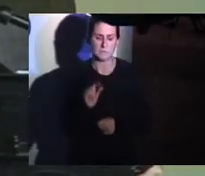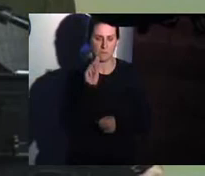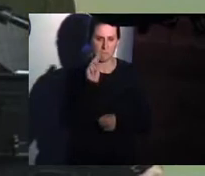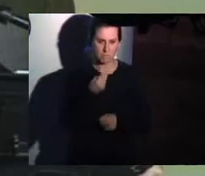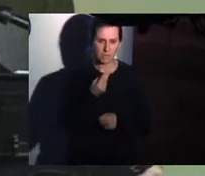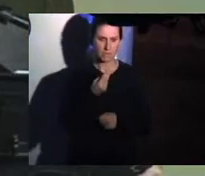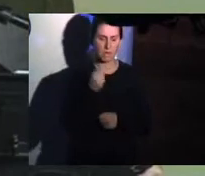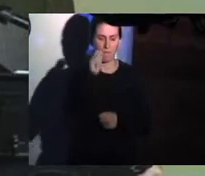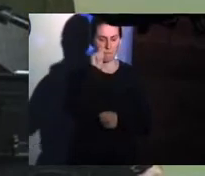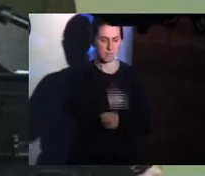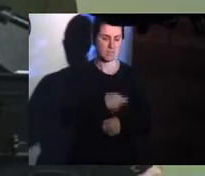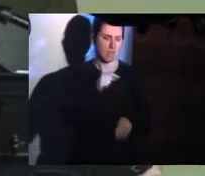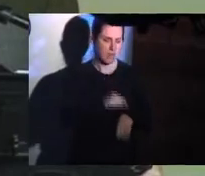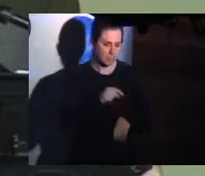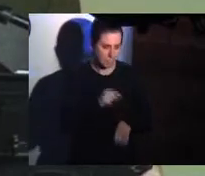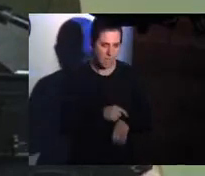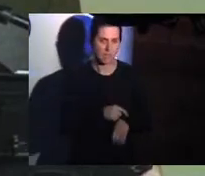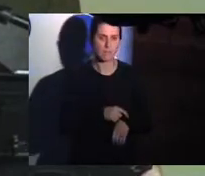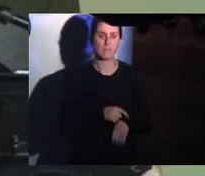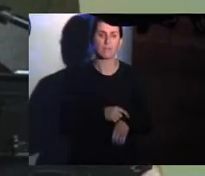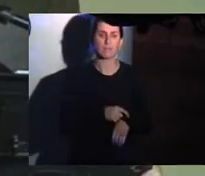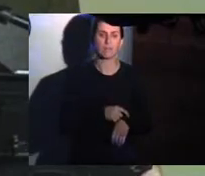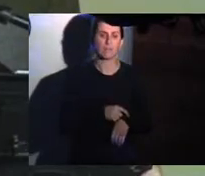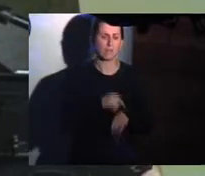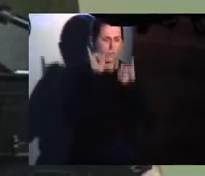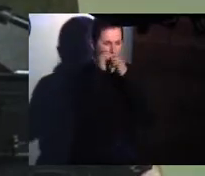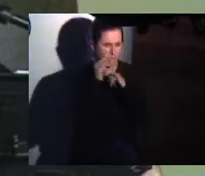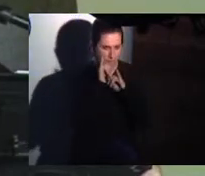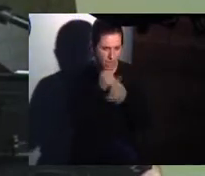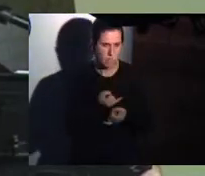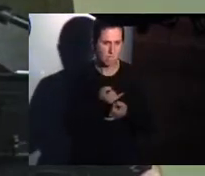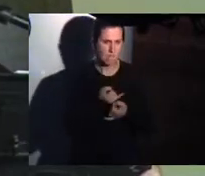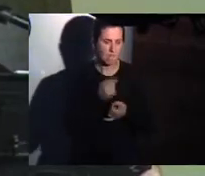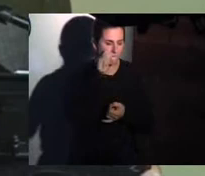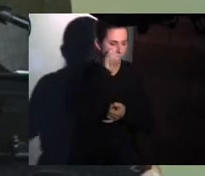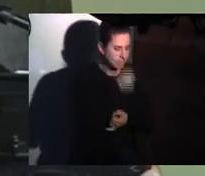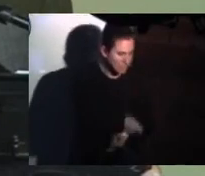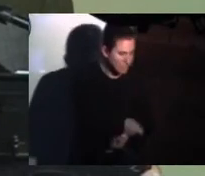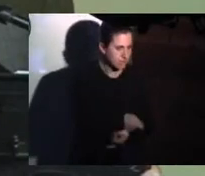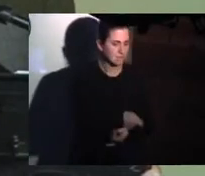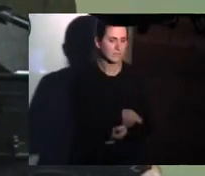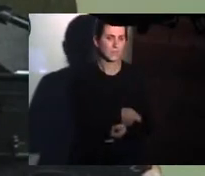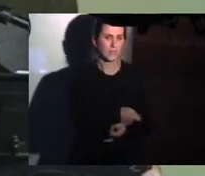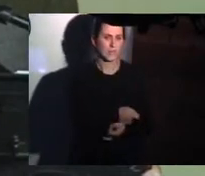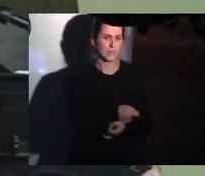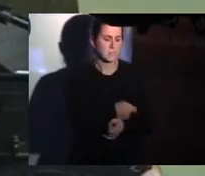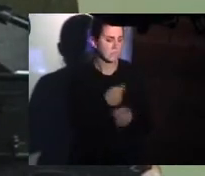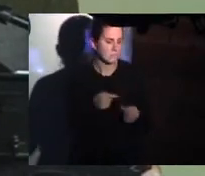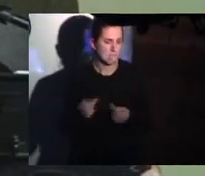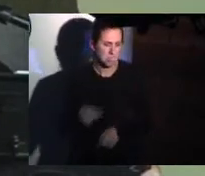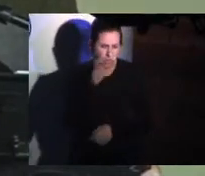del petróleo, la visitaron ingenieros, la visitaron distintas personas que se habían educado en las